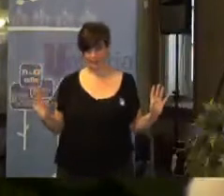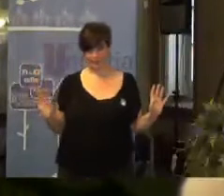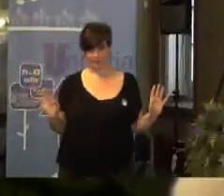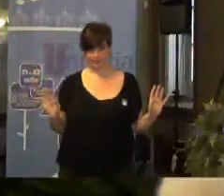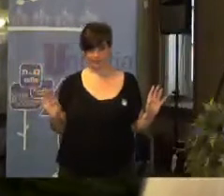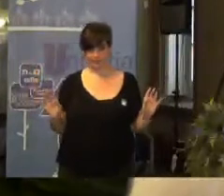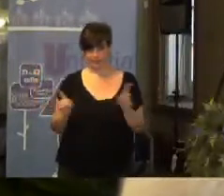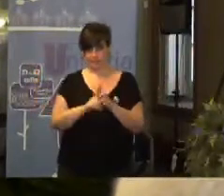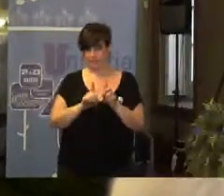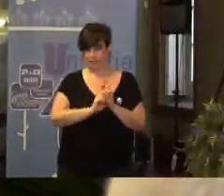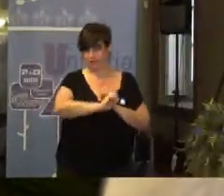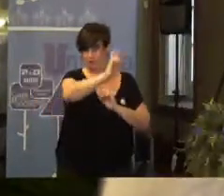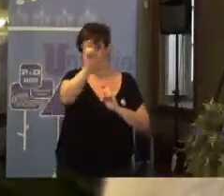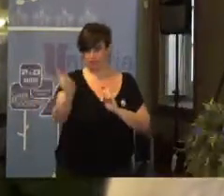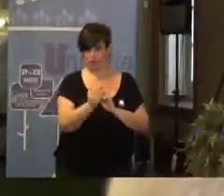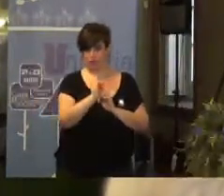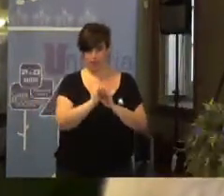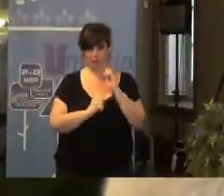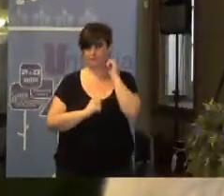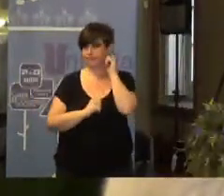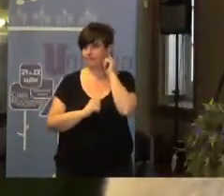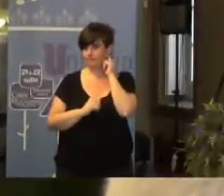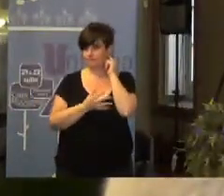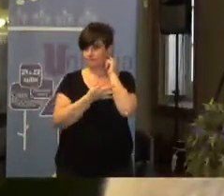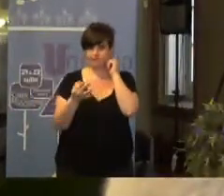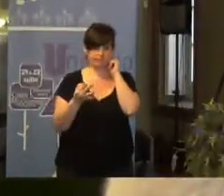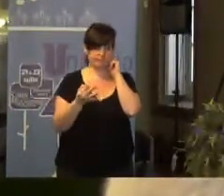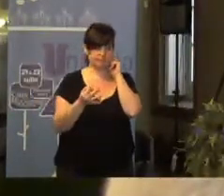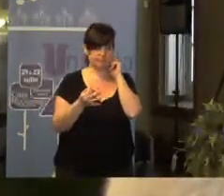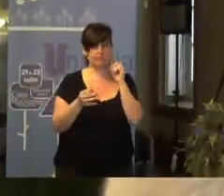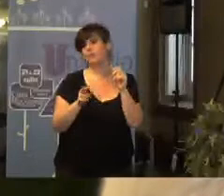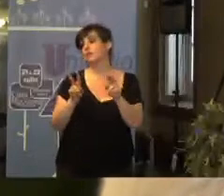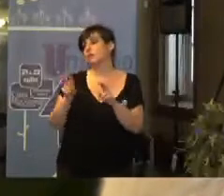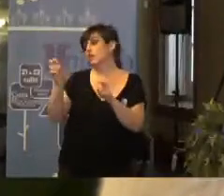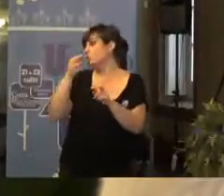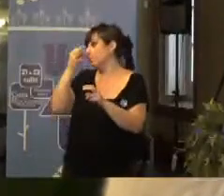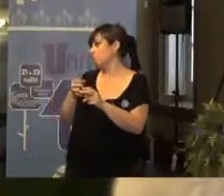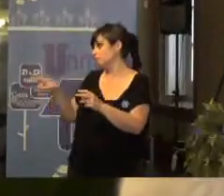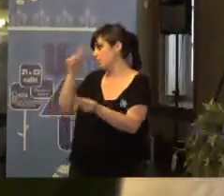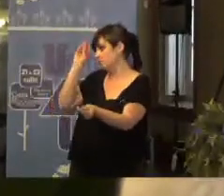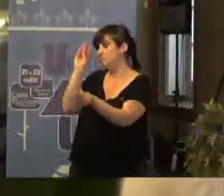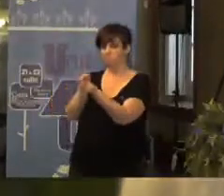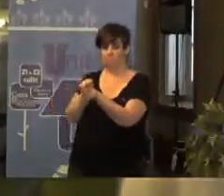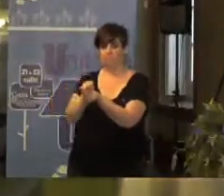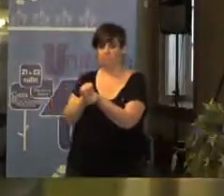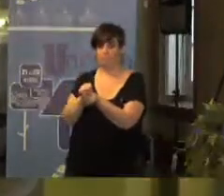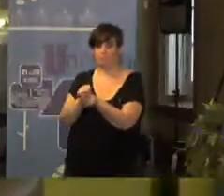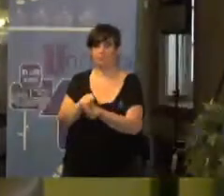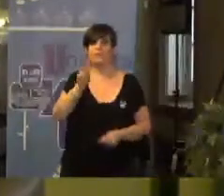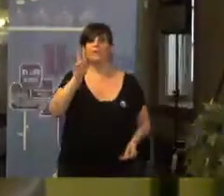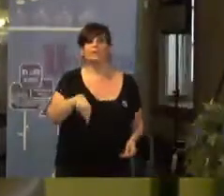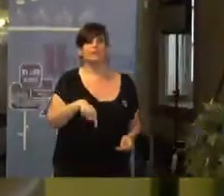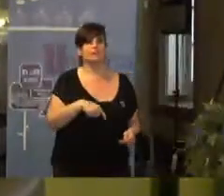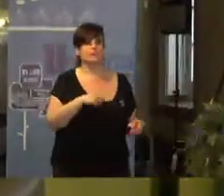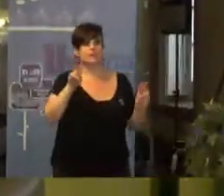esa poderían haber outras, e comparto totalmente o que se dixo a respecto. E a cuestión